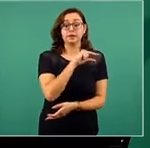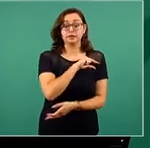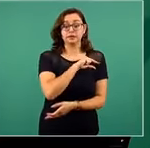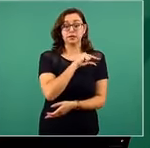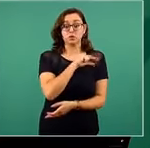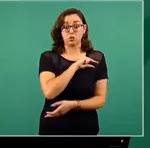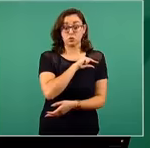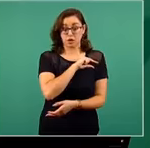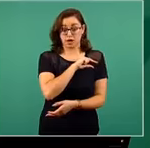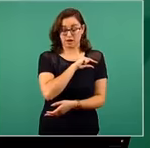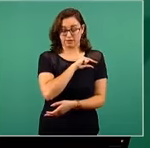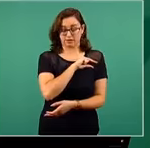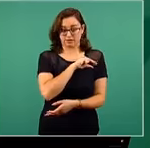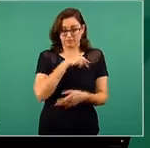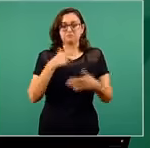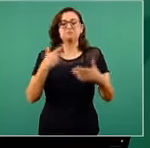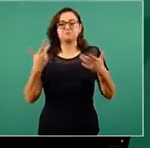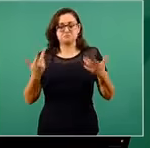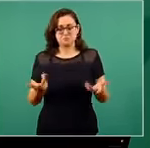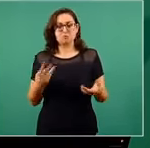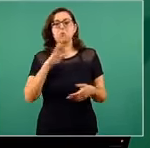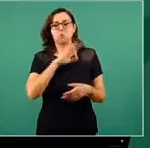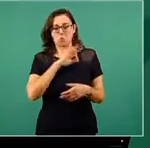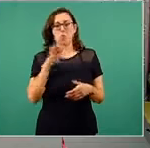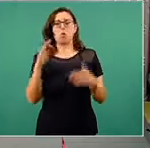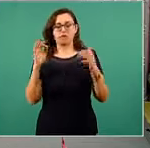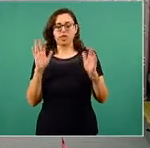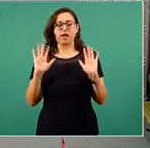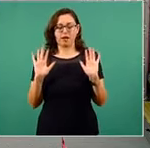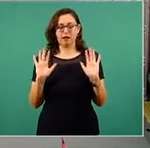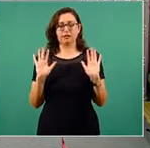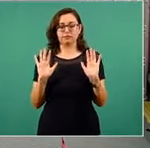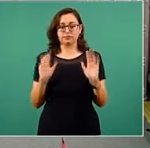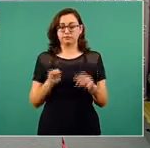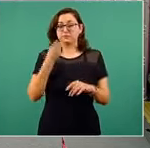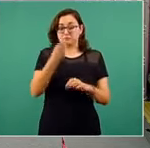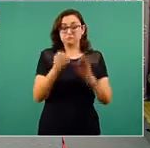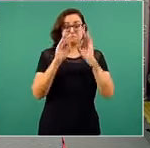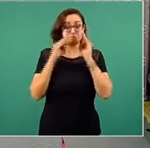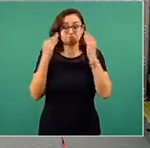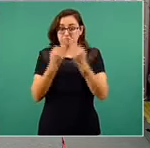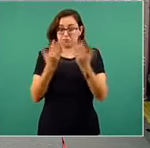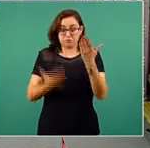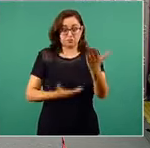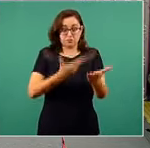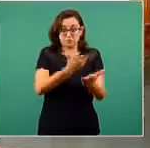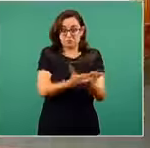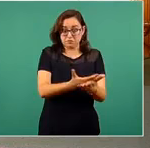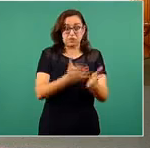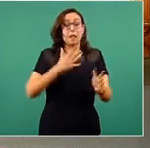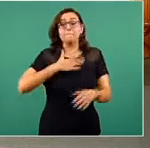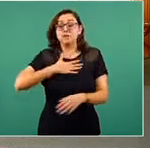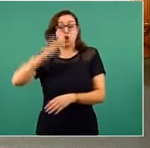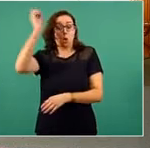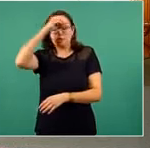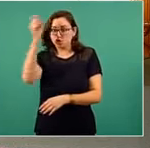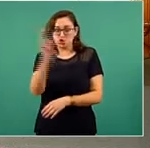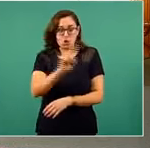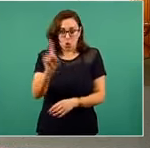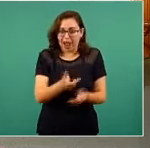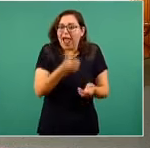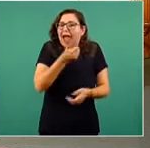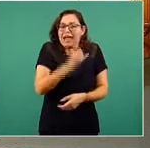contrate desde el gobierno a entidades privadas. Este es el modelo tal como se planteó. No es una opinión ni es una valoración, es